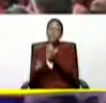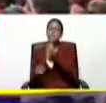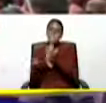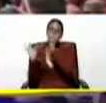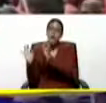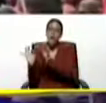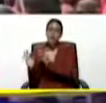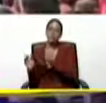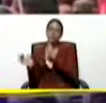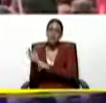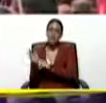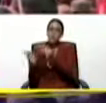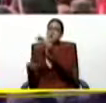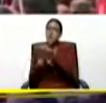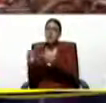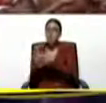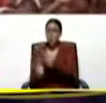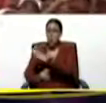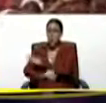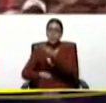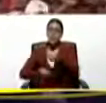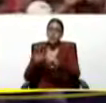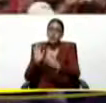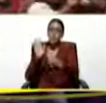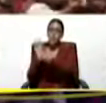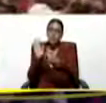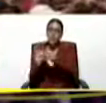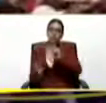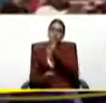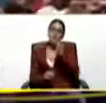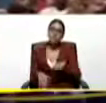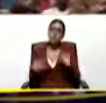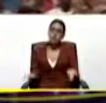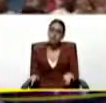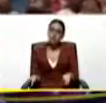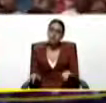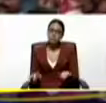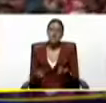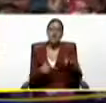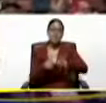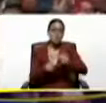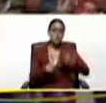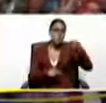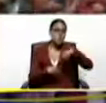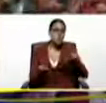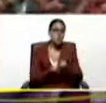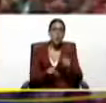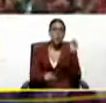como oposición, ¿verdad? Y por eso le vamos a meter una pela, ¿verdad?